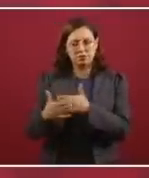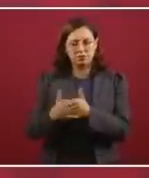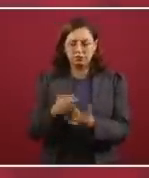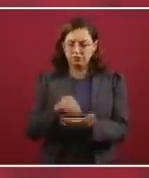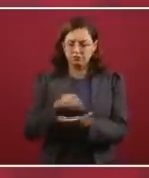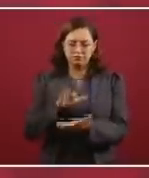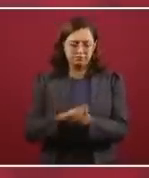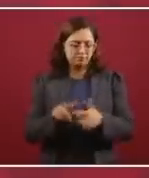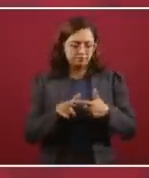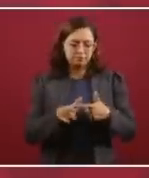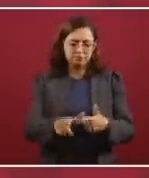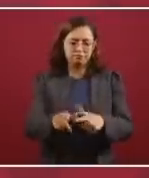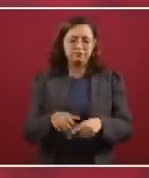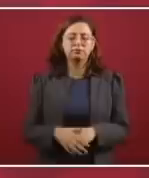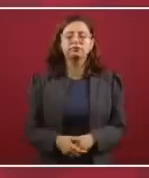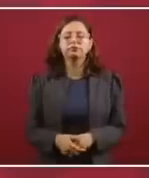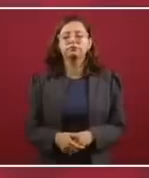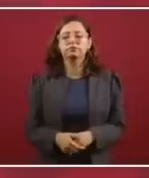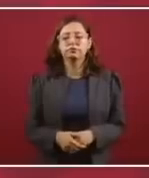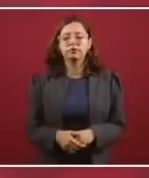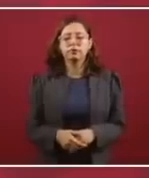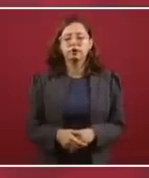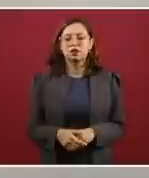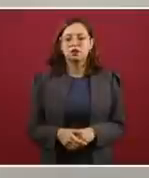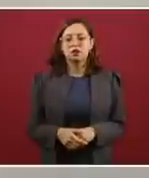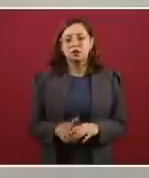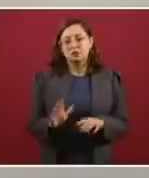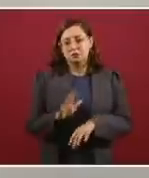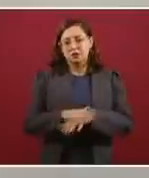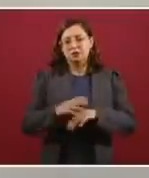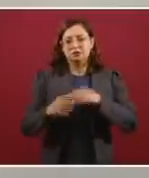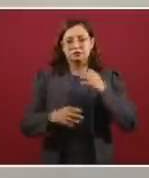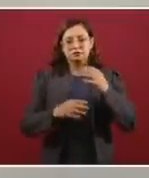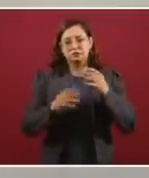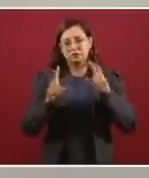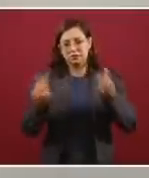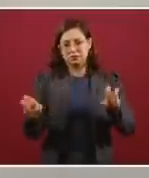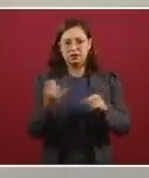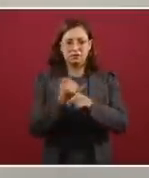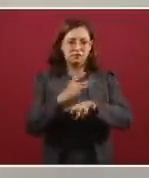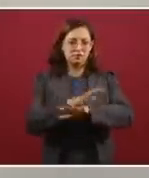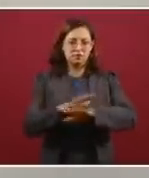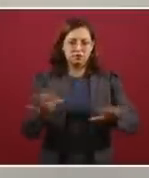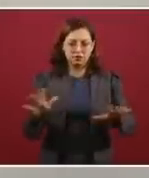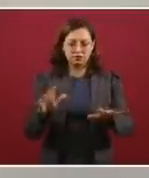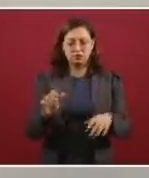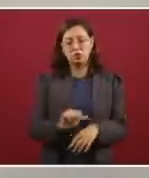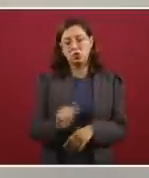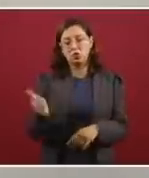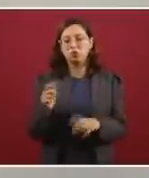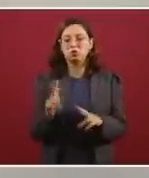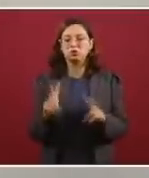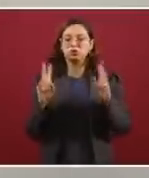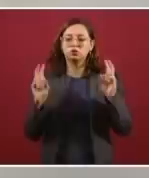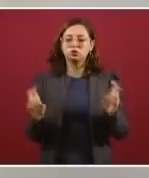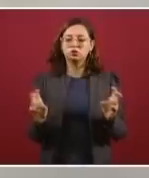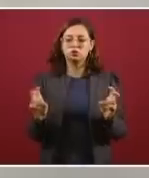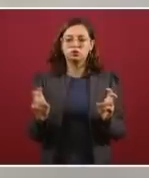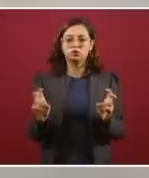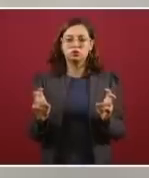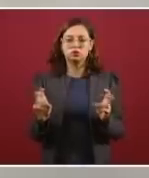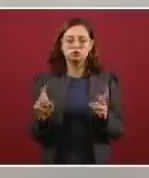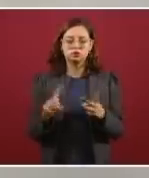el seguimiento de este tema en términos de medios y de información a la opinión pública. Por otro lado, respecto al tema